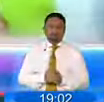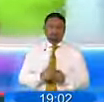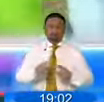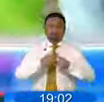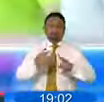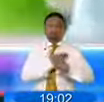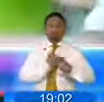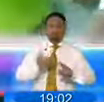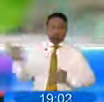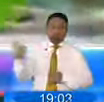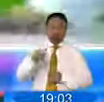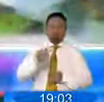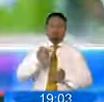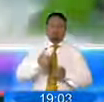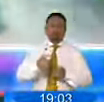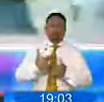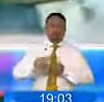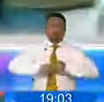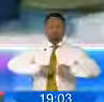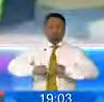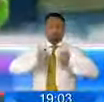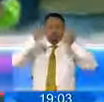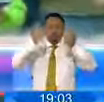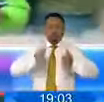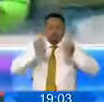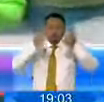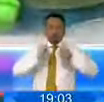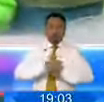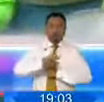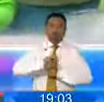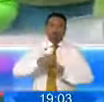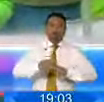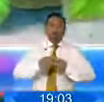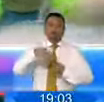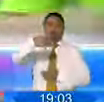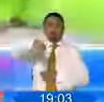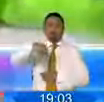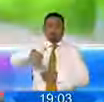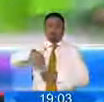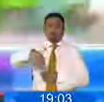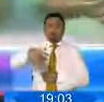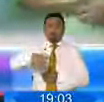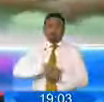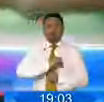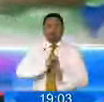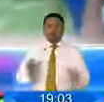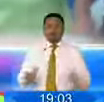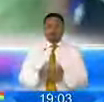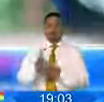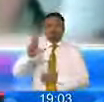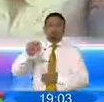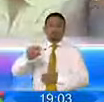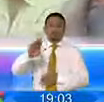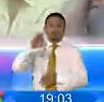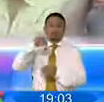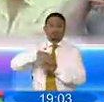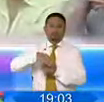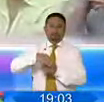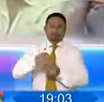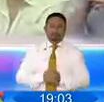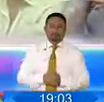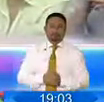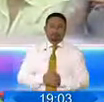expresidente regresará para participar activamente de la campaña electoral que arranca este miércoles y lo hará para impulsar el no en la consulta popular, que